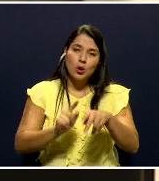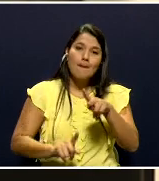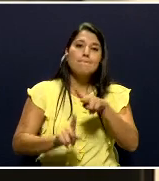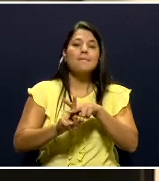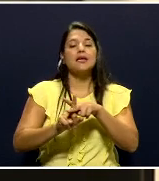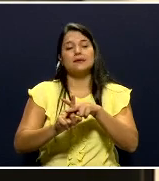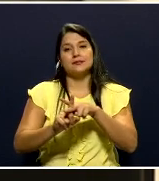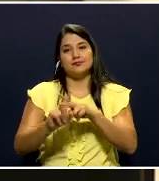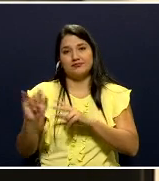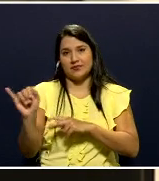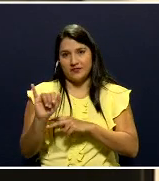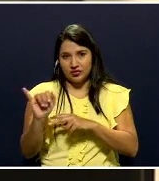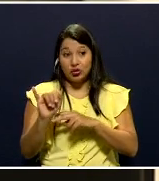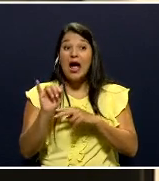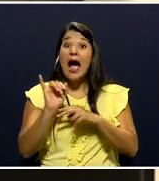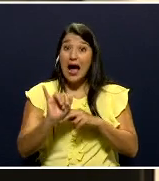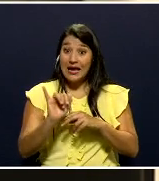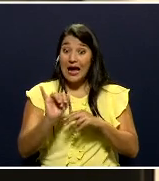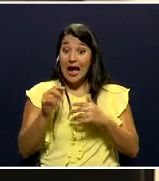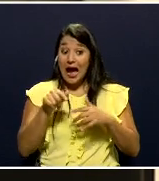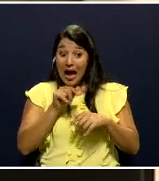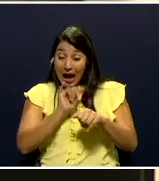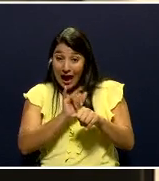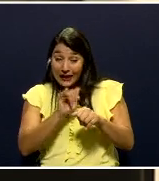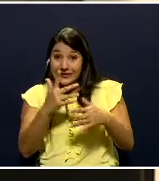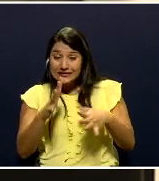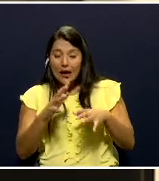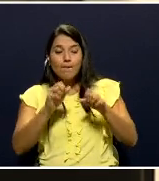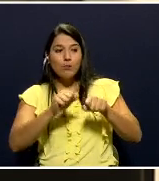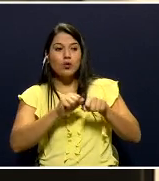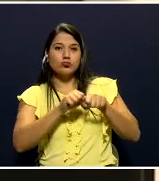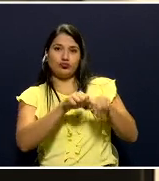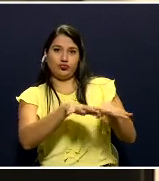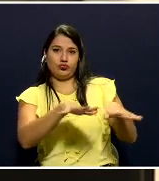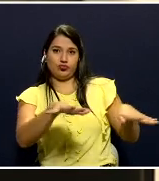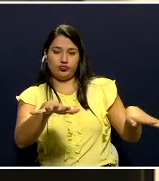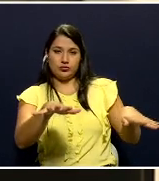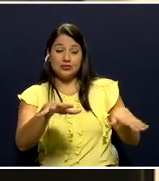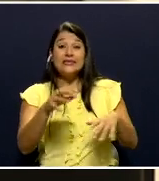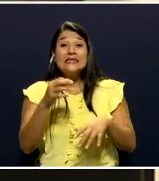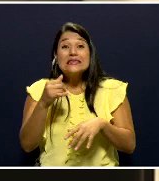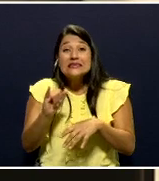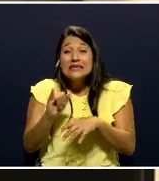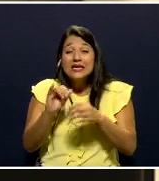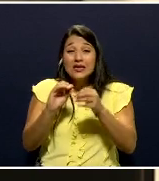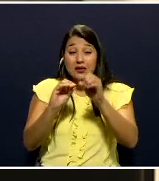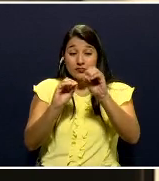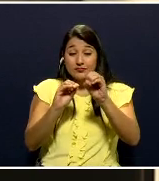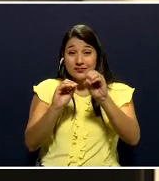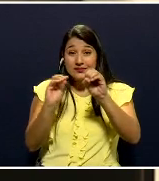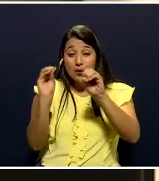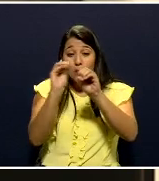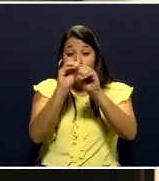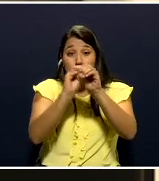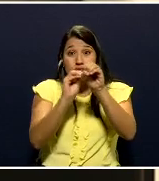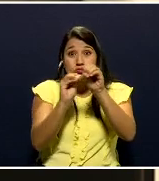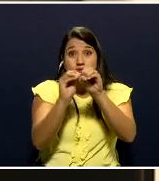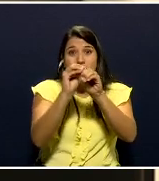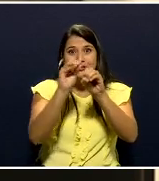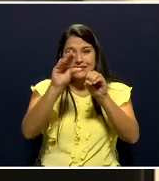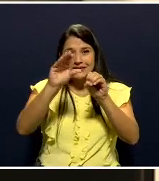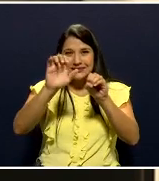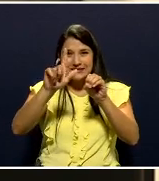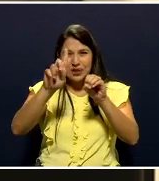la replicación es baja o, por ejemplo, el número de receptores en las células es baja, la infección va a ser